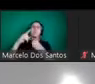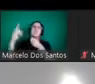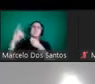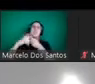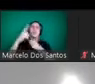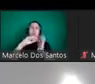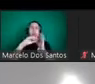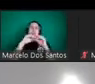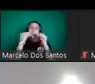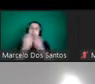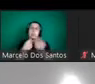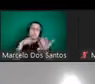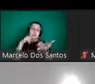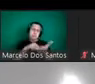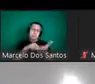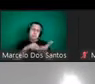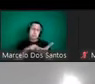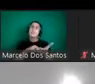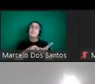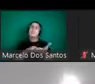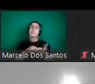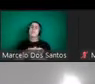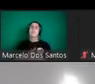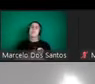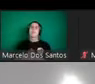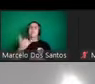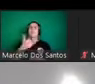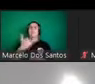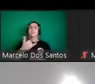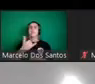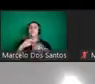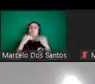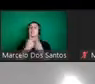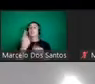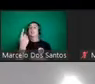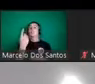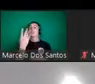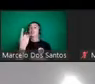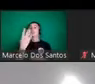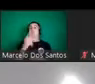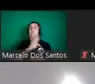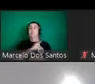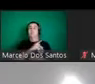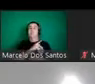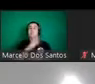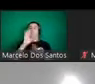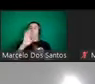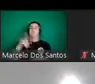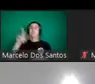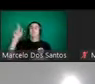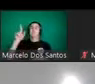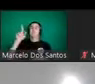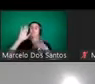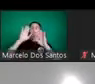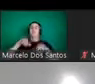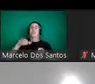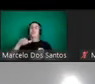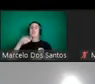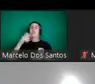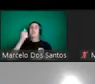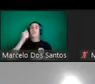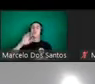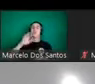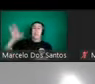destacar que tenemos 14 participantes del departamento de Alto Paraná, 6 participantes